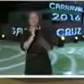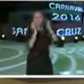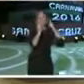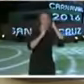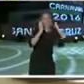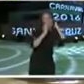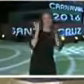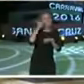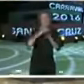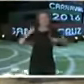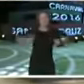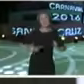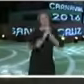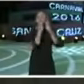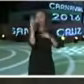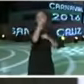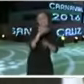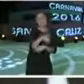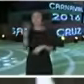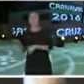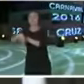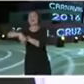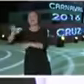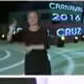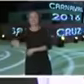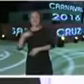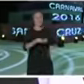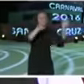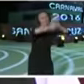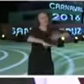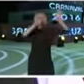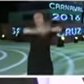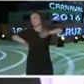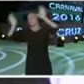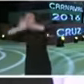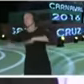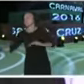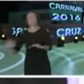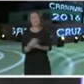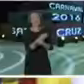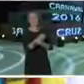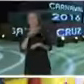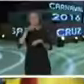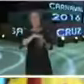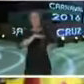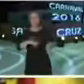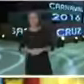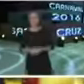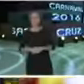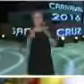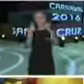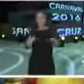San José Villalbalbal. Ay, cada noche. Ay, ay, ay, wow. Yo,